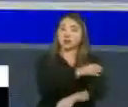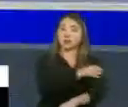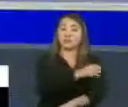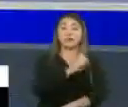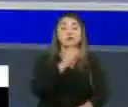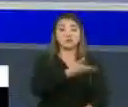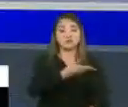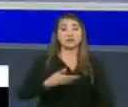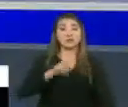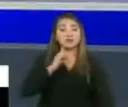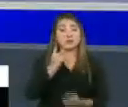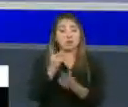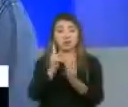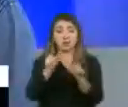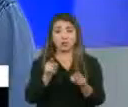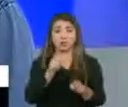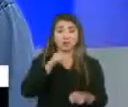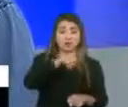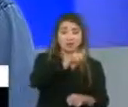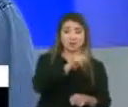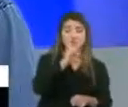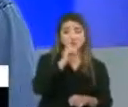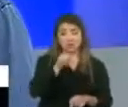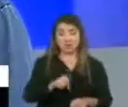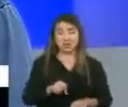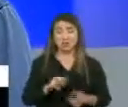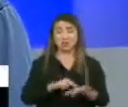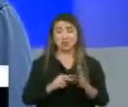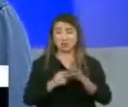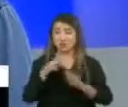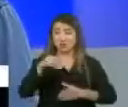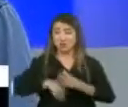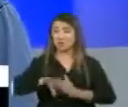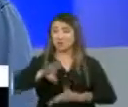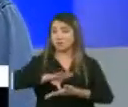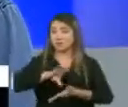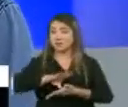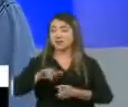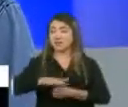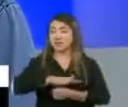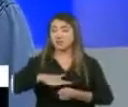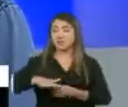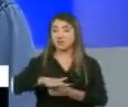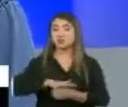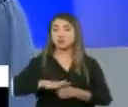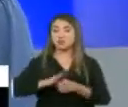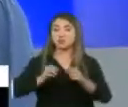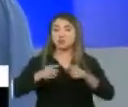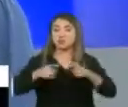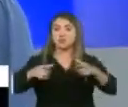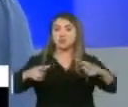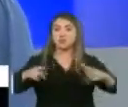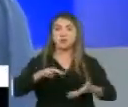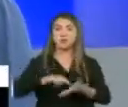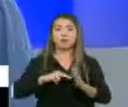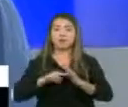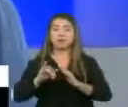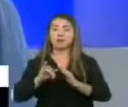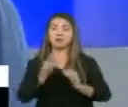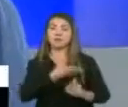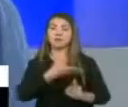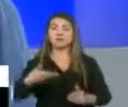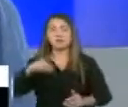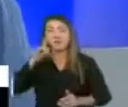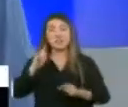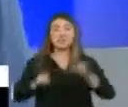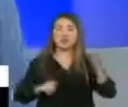viaje, precisamente, ¿no debería ir? Mire, con este nivel de conflictos dentro del país, con esta situación que está escalando y con algo que se le puede ir de las manos tal